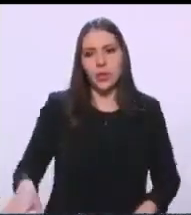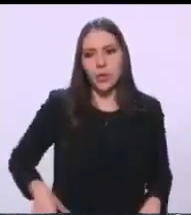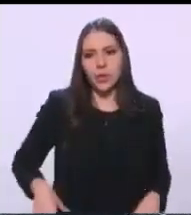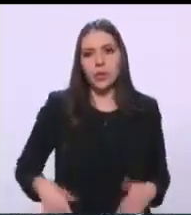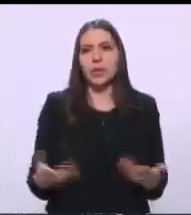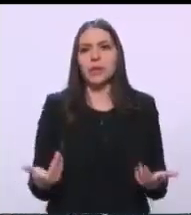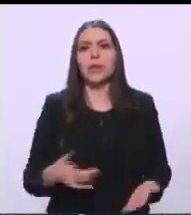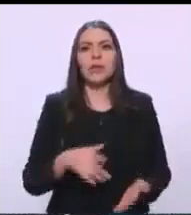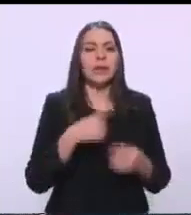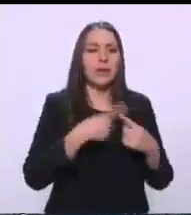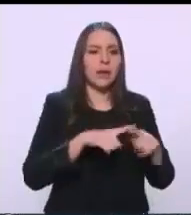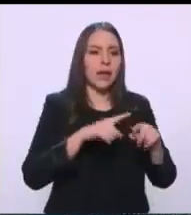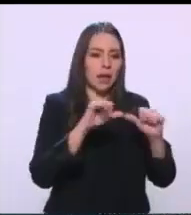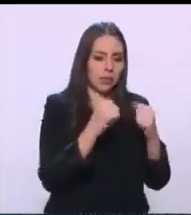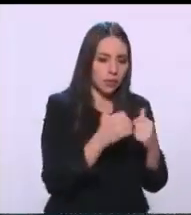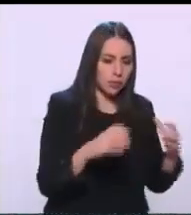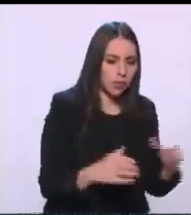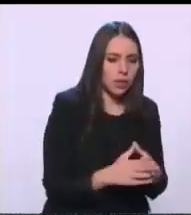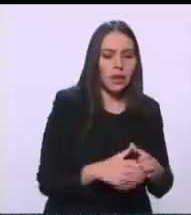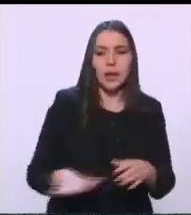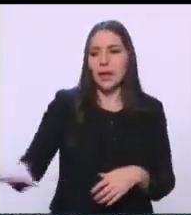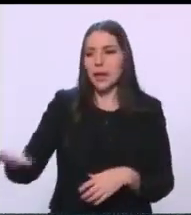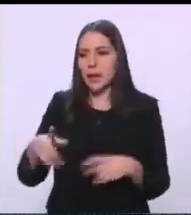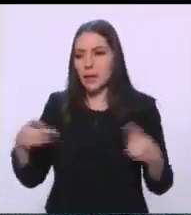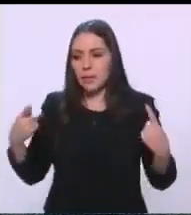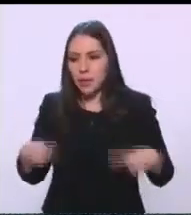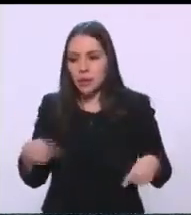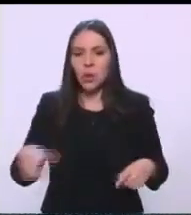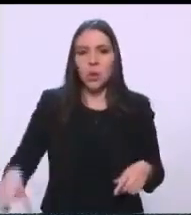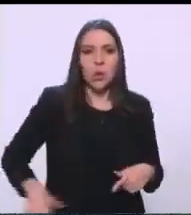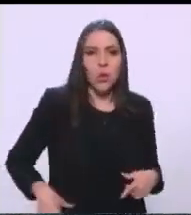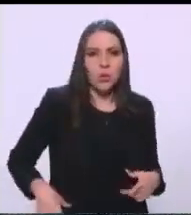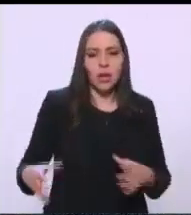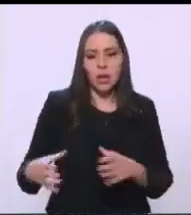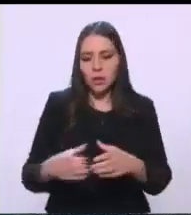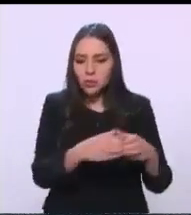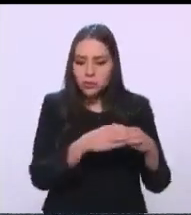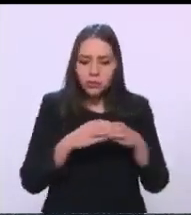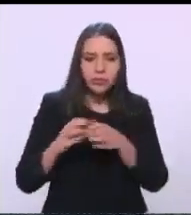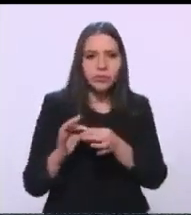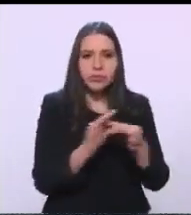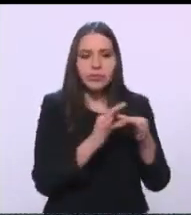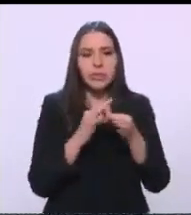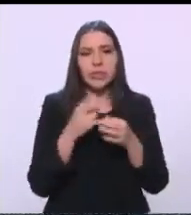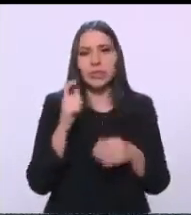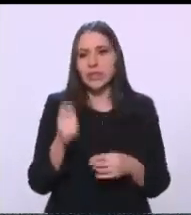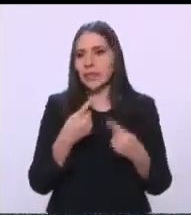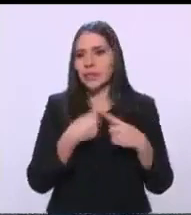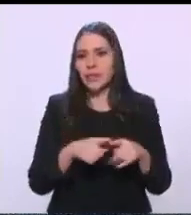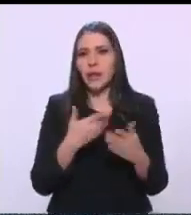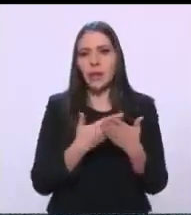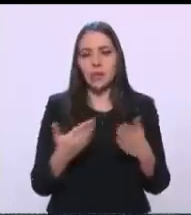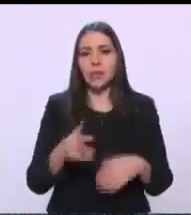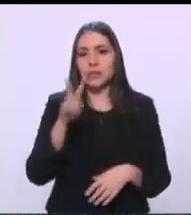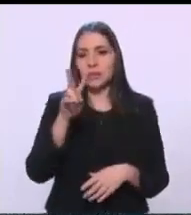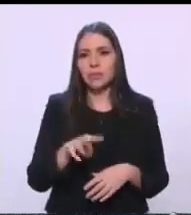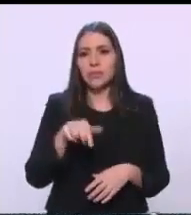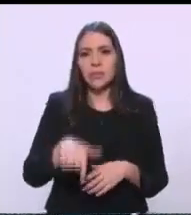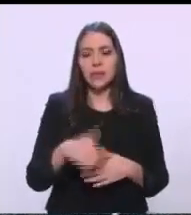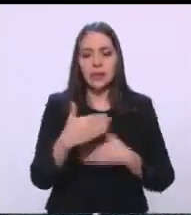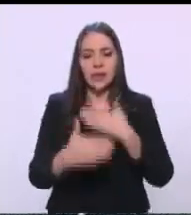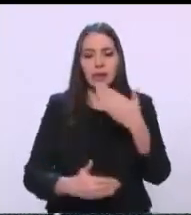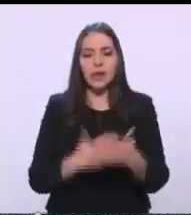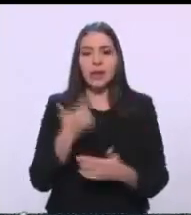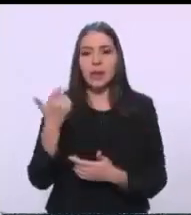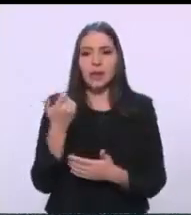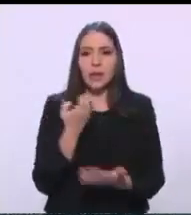Estado, pueblo. Es una nueva correlación de fuerza. Creo que de las cosas que podemos decir es que está haciendo verdaderamente una economía